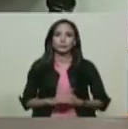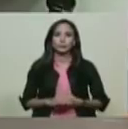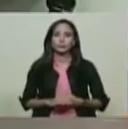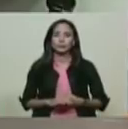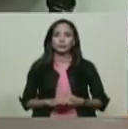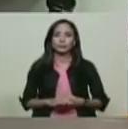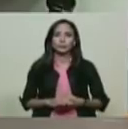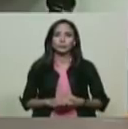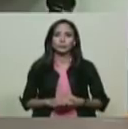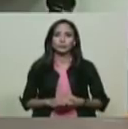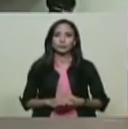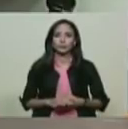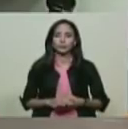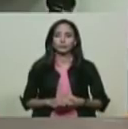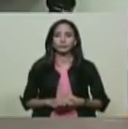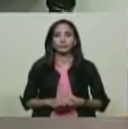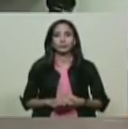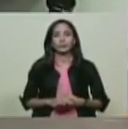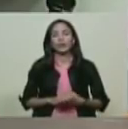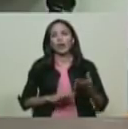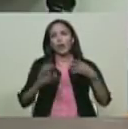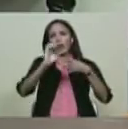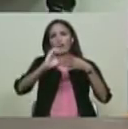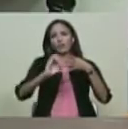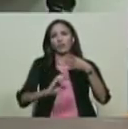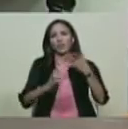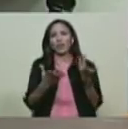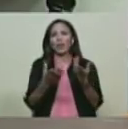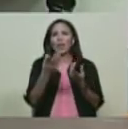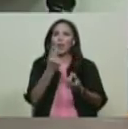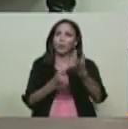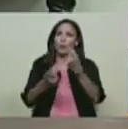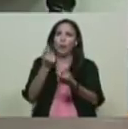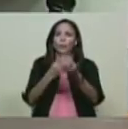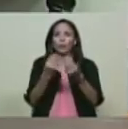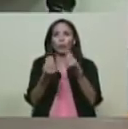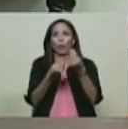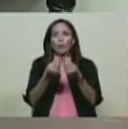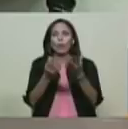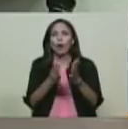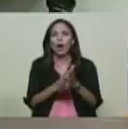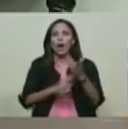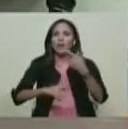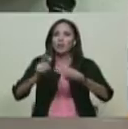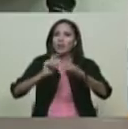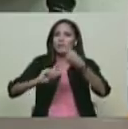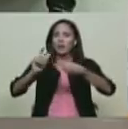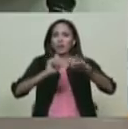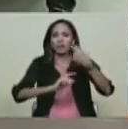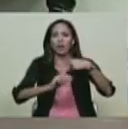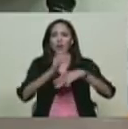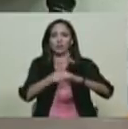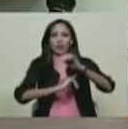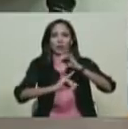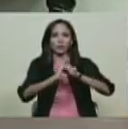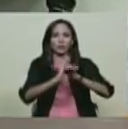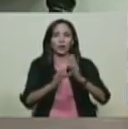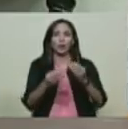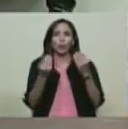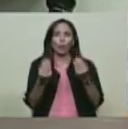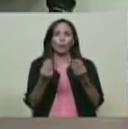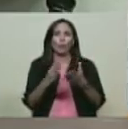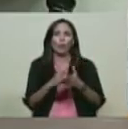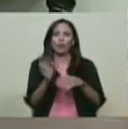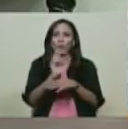financiera para lograr la colocación de estos petros en los mercados nacionales e internacionales será bajo la